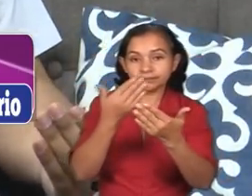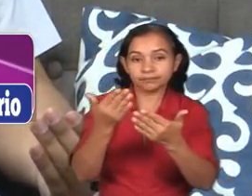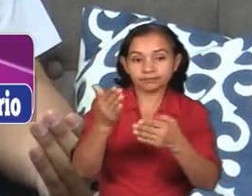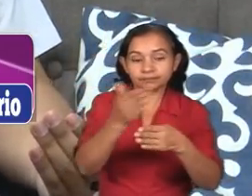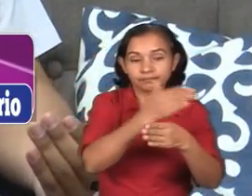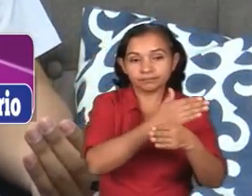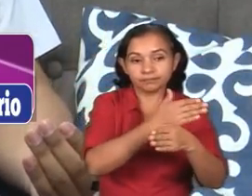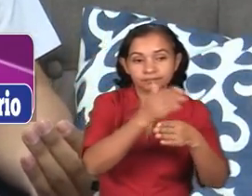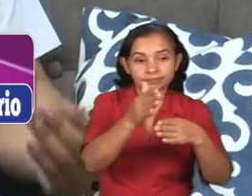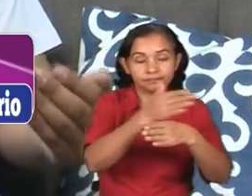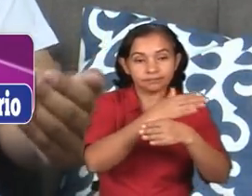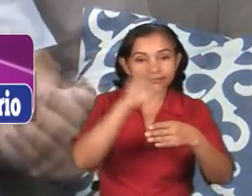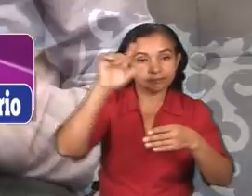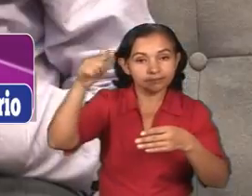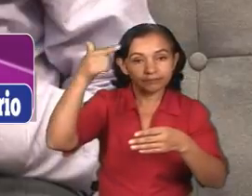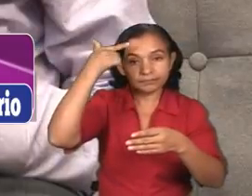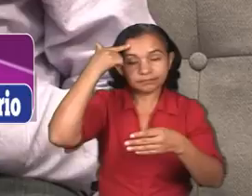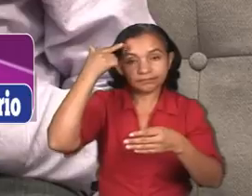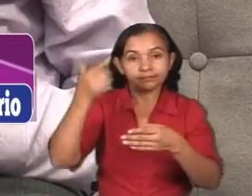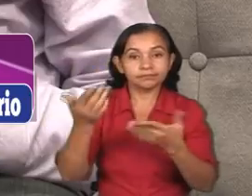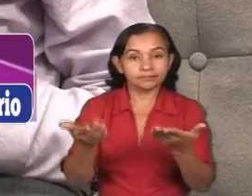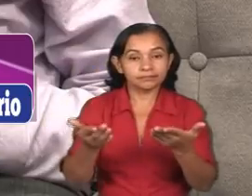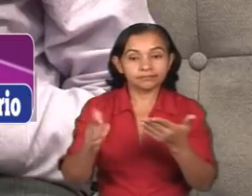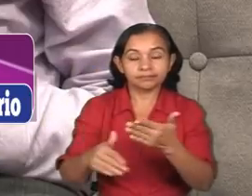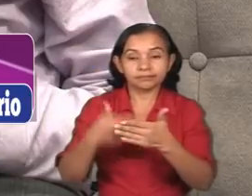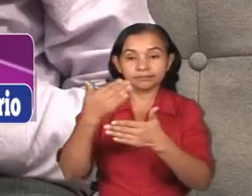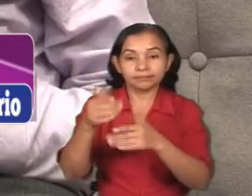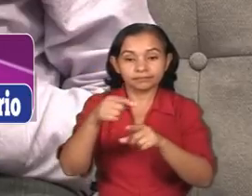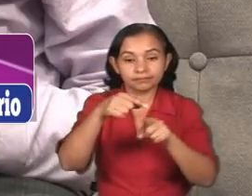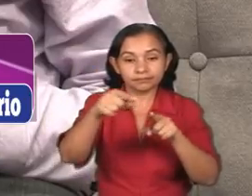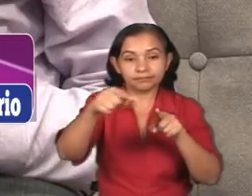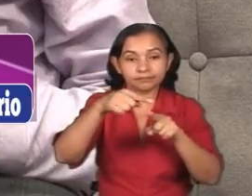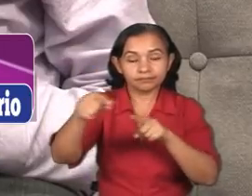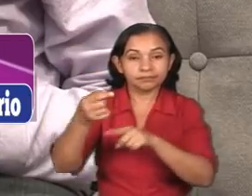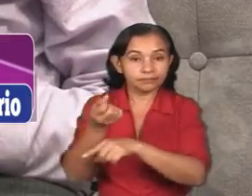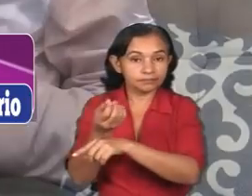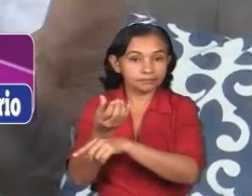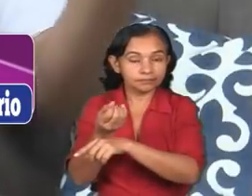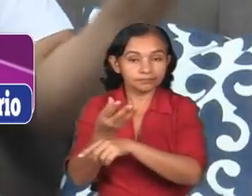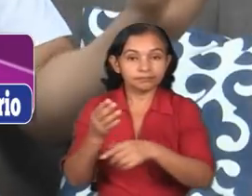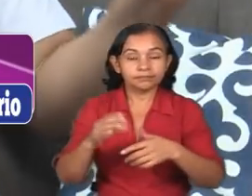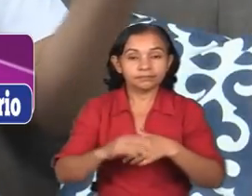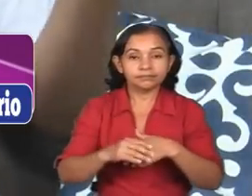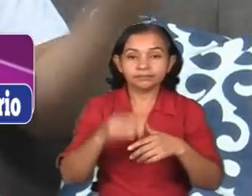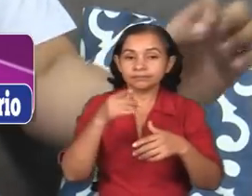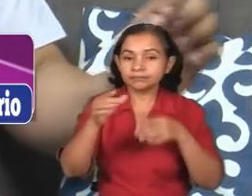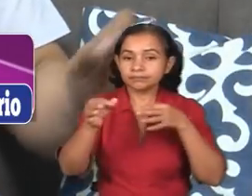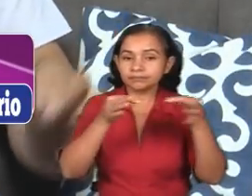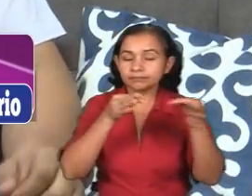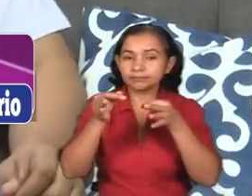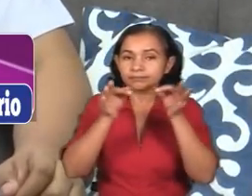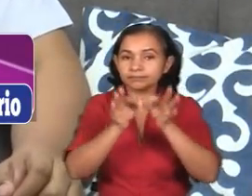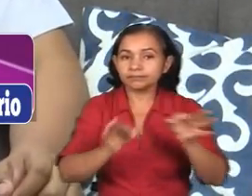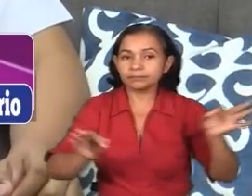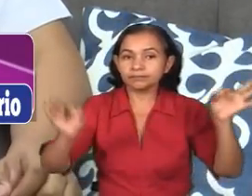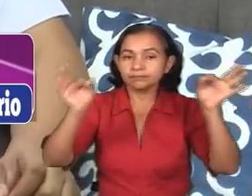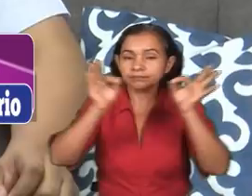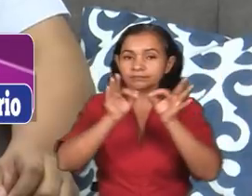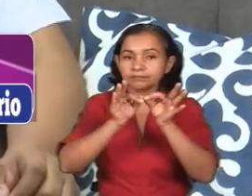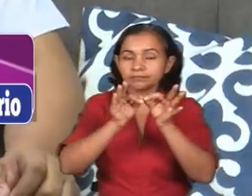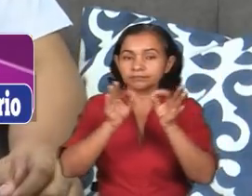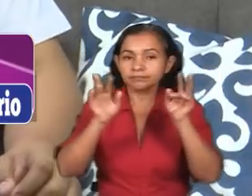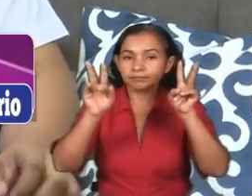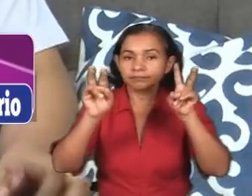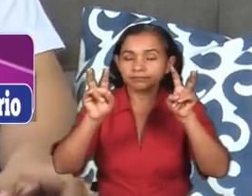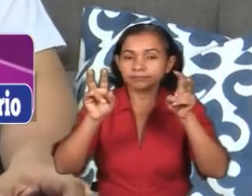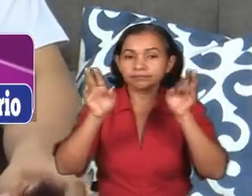las entidades gubernamentales y estatales, luego las autoridades municipales, pero también un componente que usted ha mencionado bastante y es referido